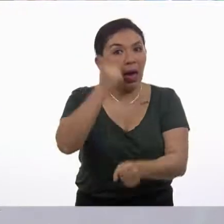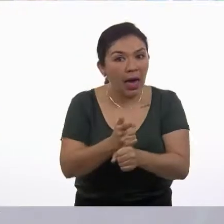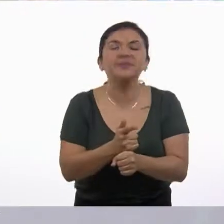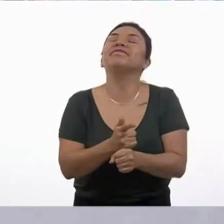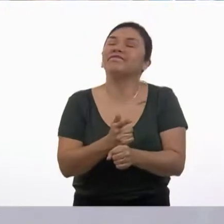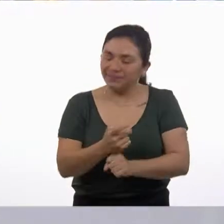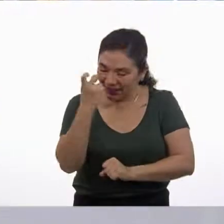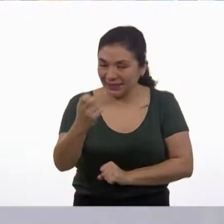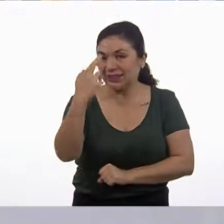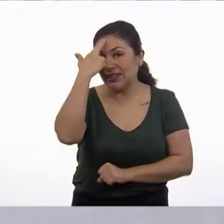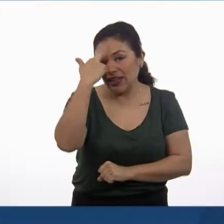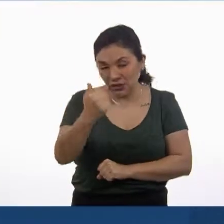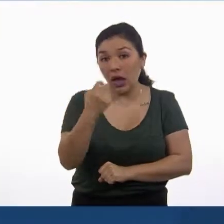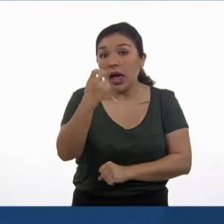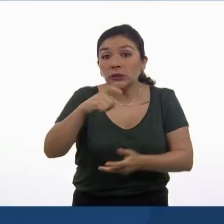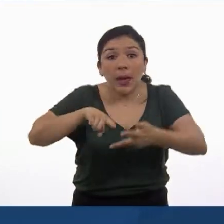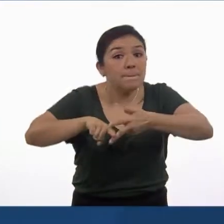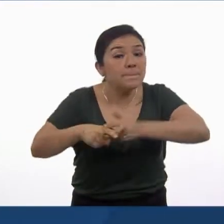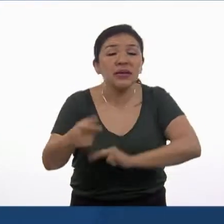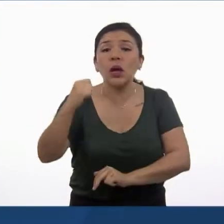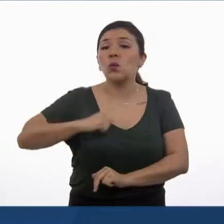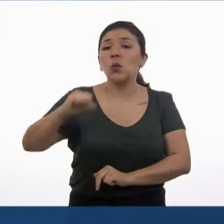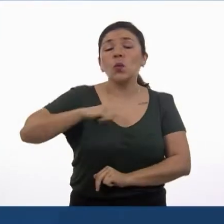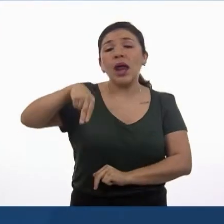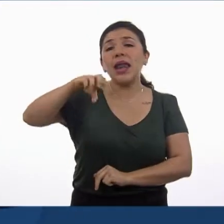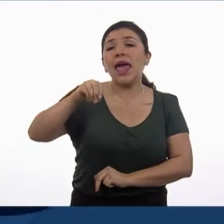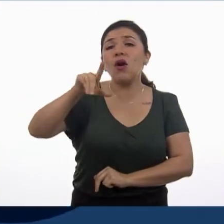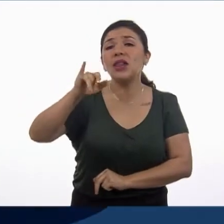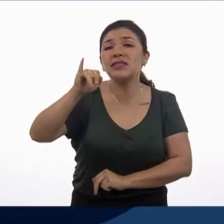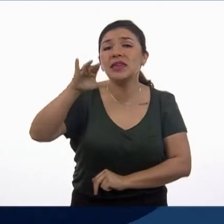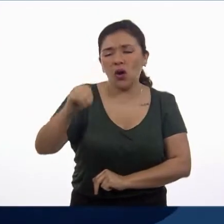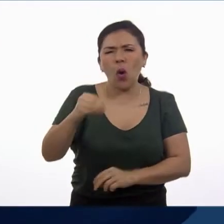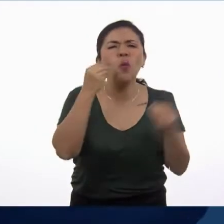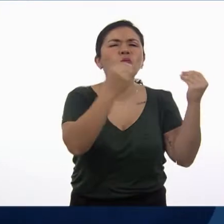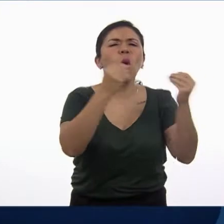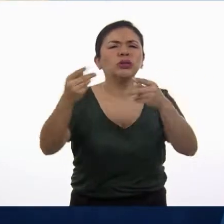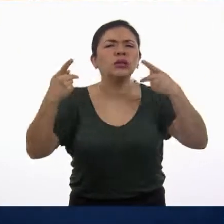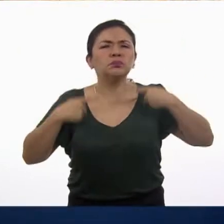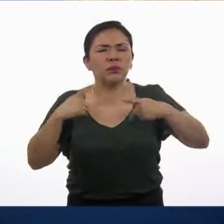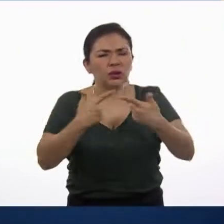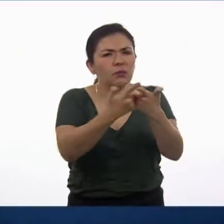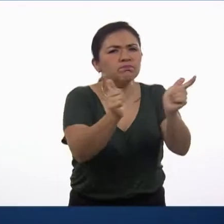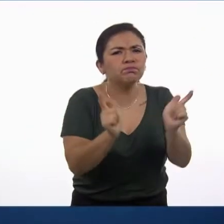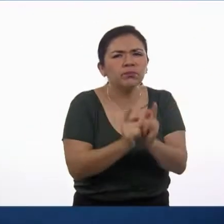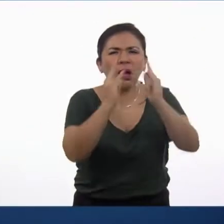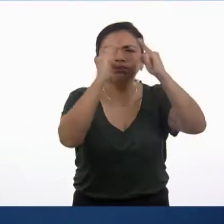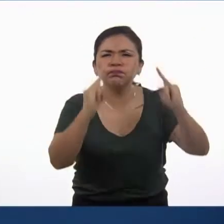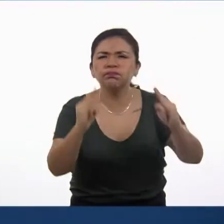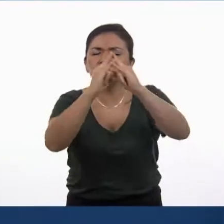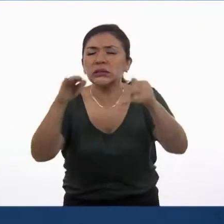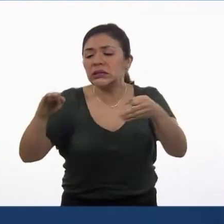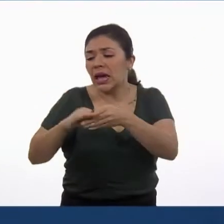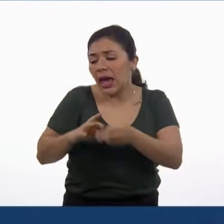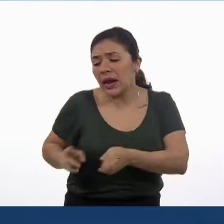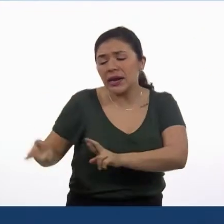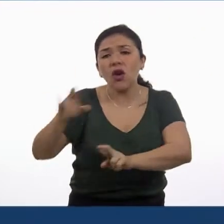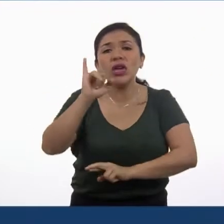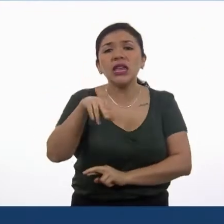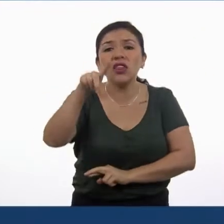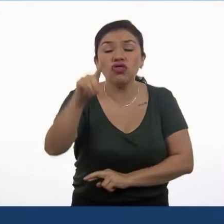efecto, María, todo inicia en el Neolítico, cuando diversas personas se agruparon en aldeas cerca del río Indo. Y